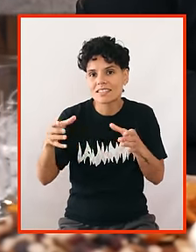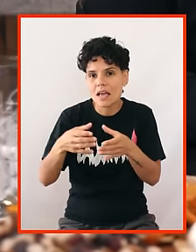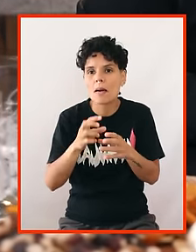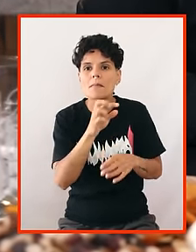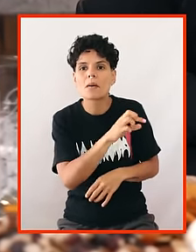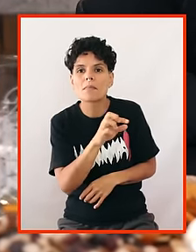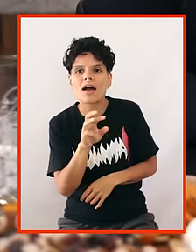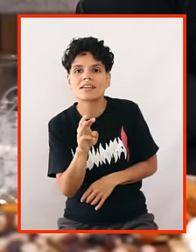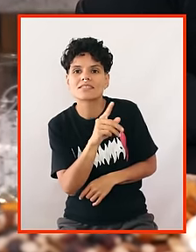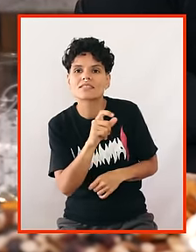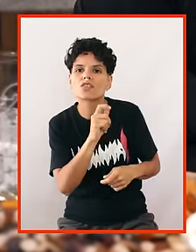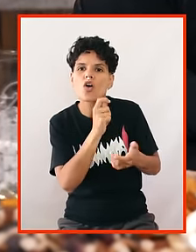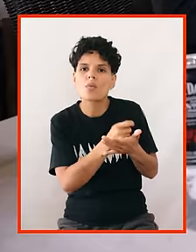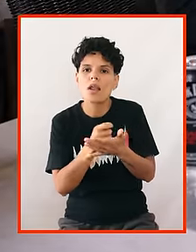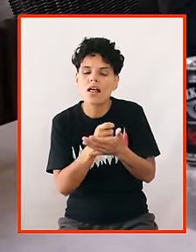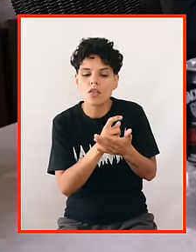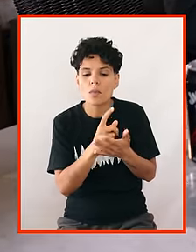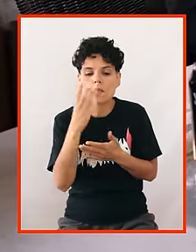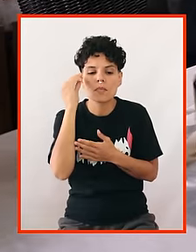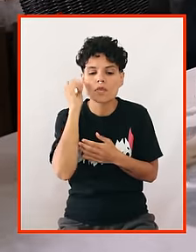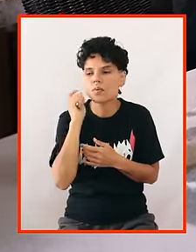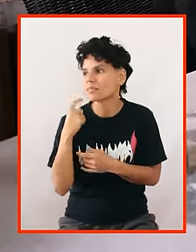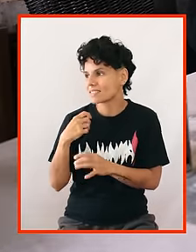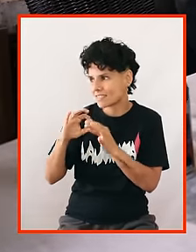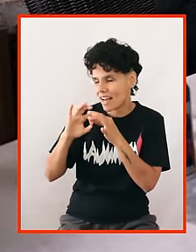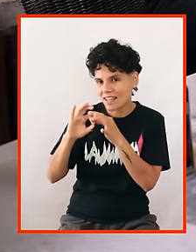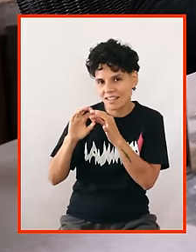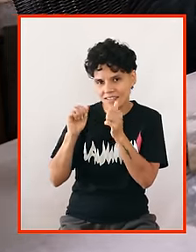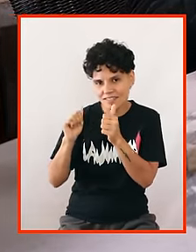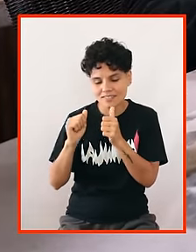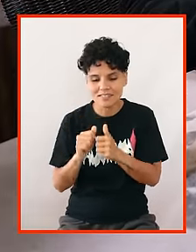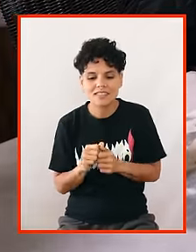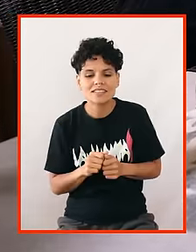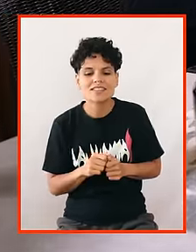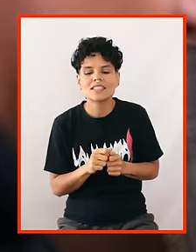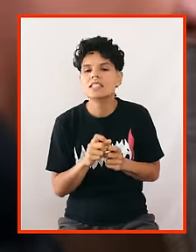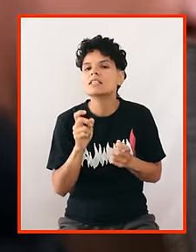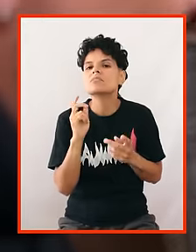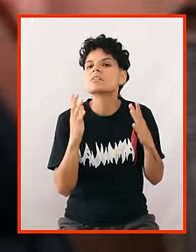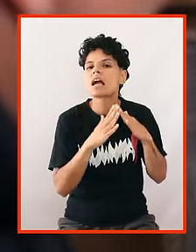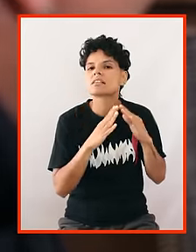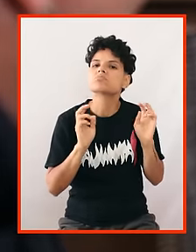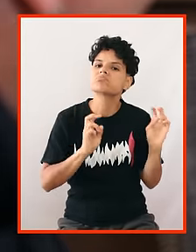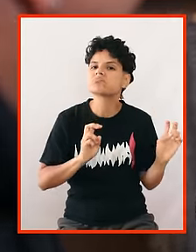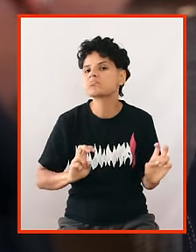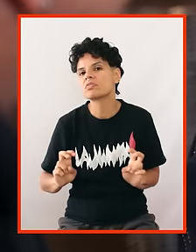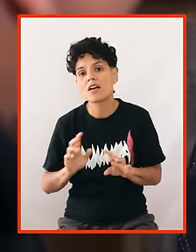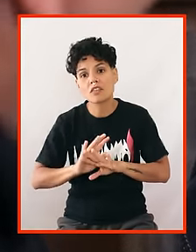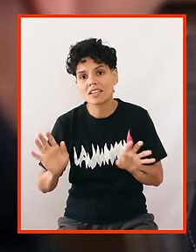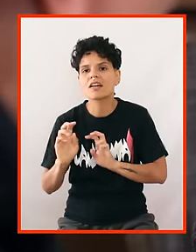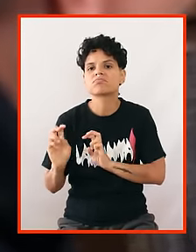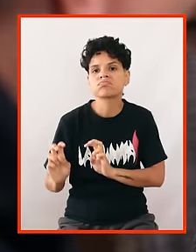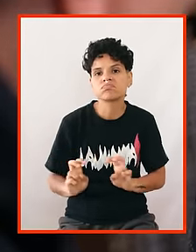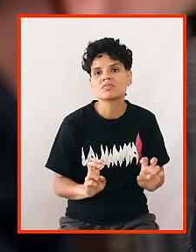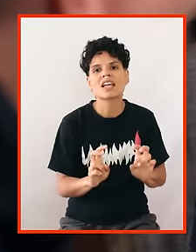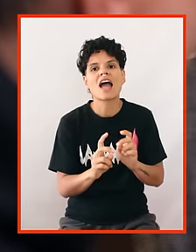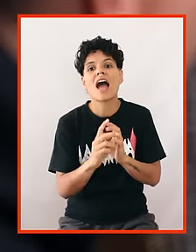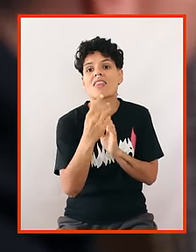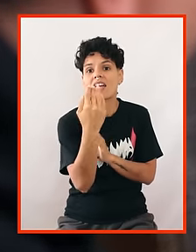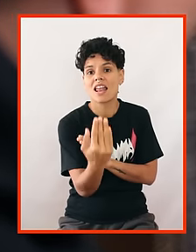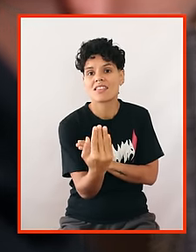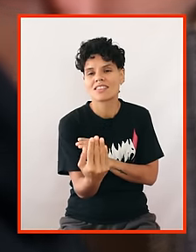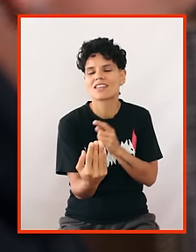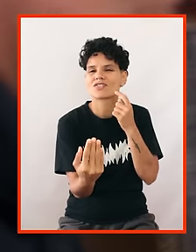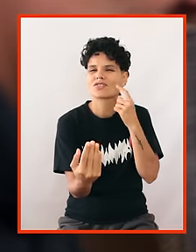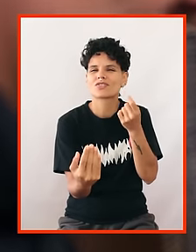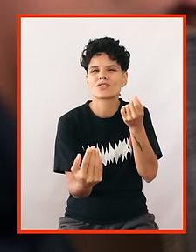ahí, mis papás estaban cooperando y me acuerdo que nos fuimos caminando, gracias, un millón. Nos íbamos caminando para la casa y adelante